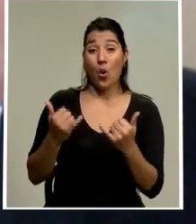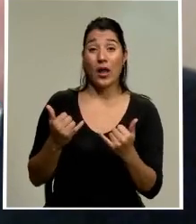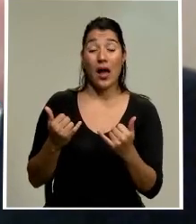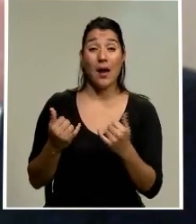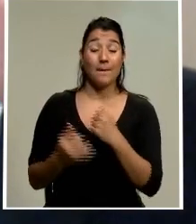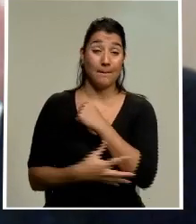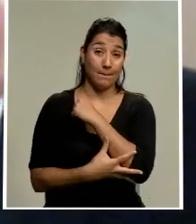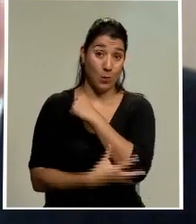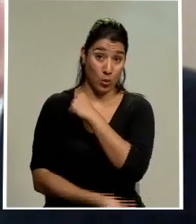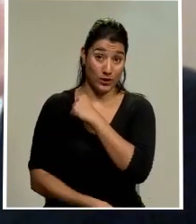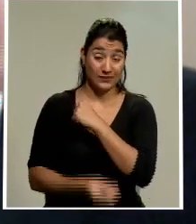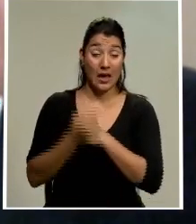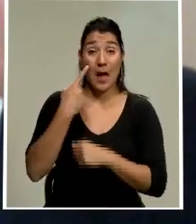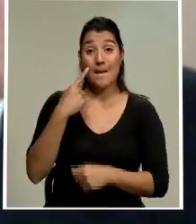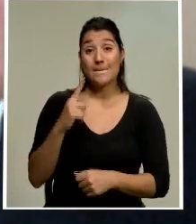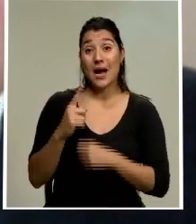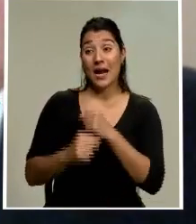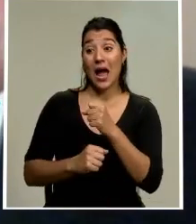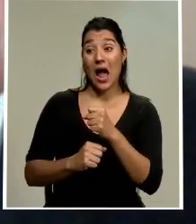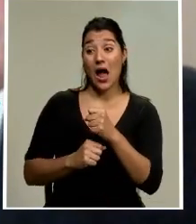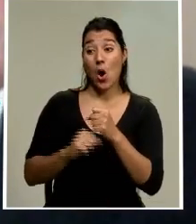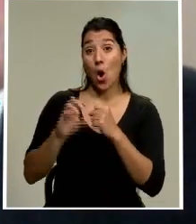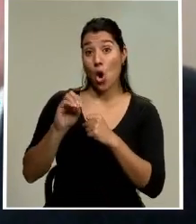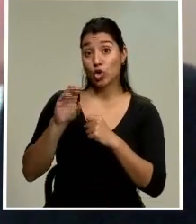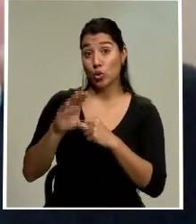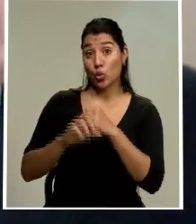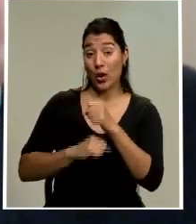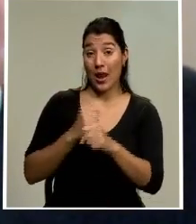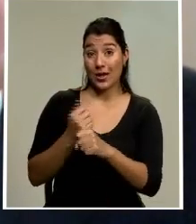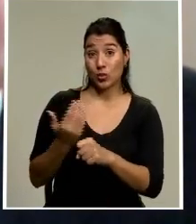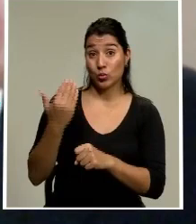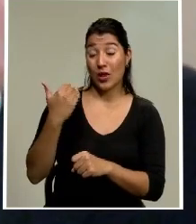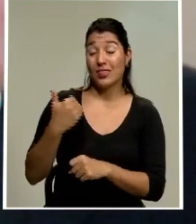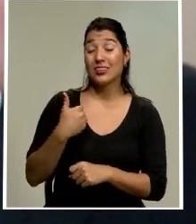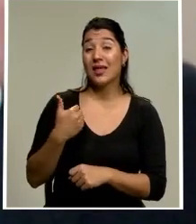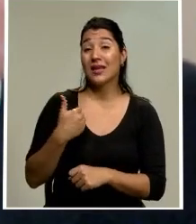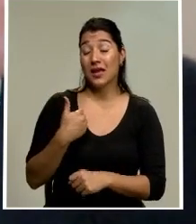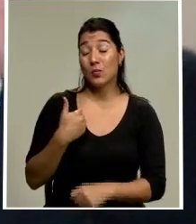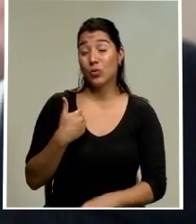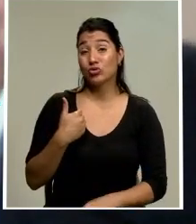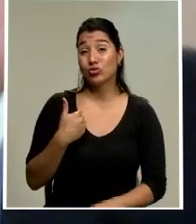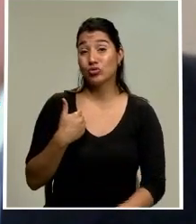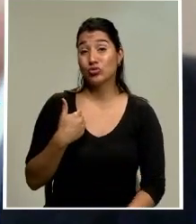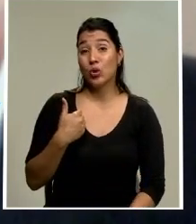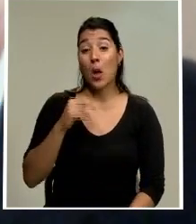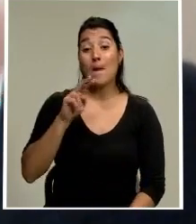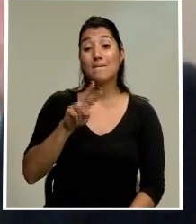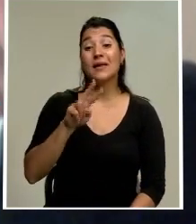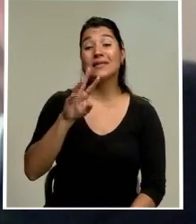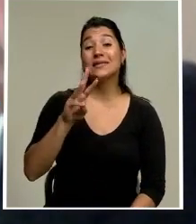Para el octubre del año pasado teníamos una pobreza del